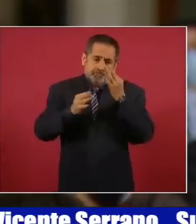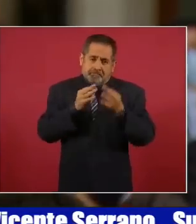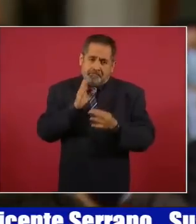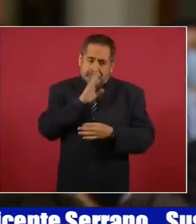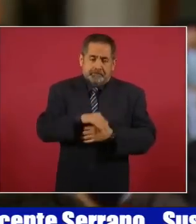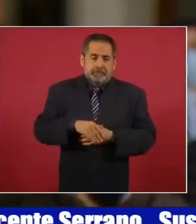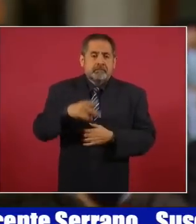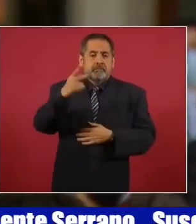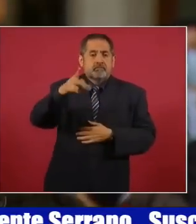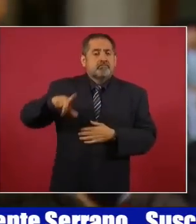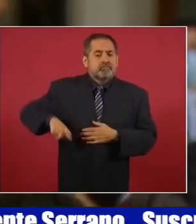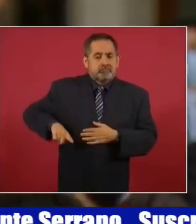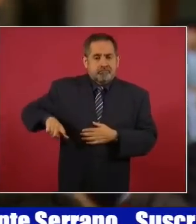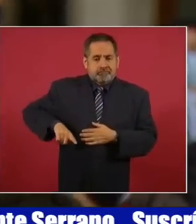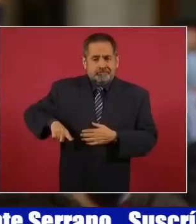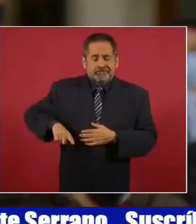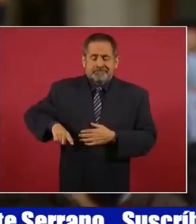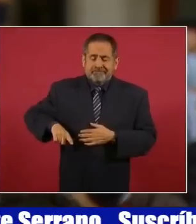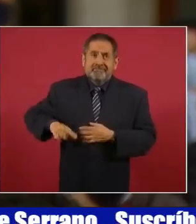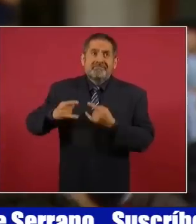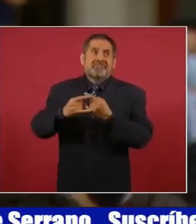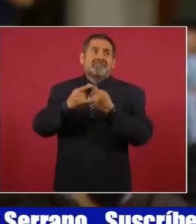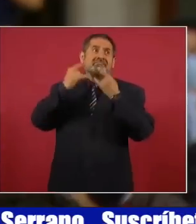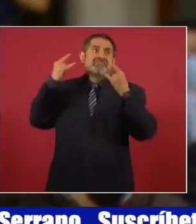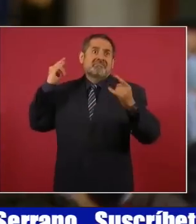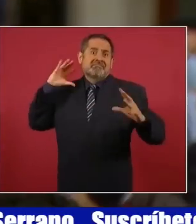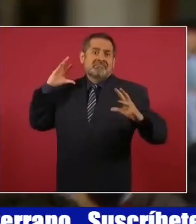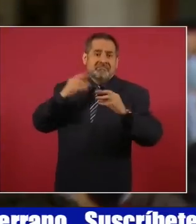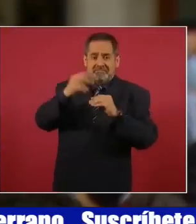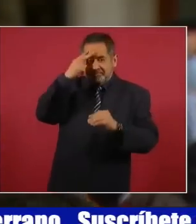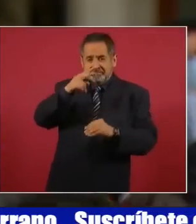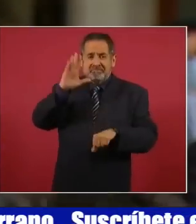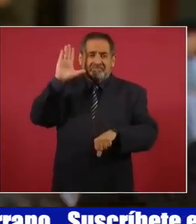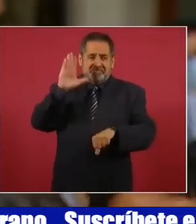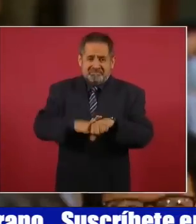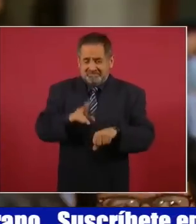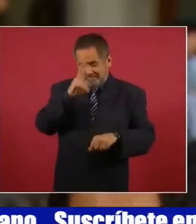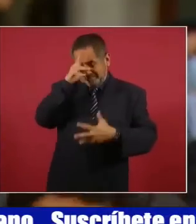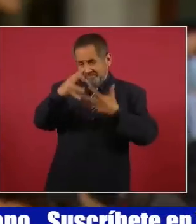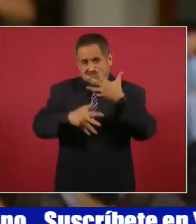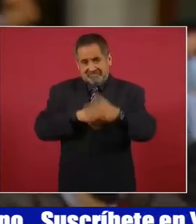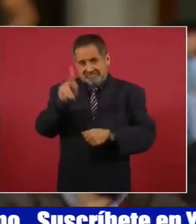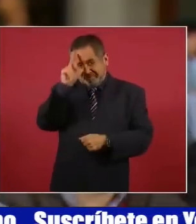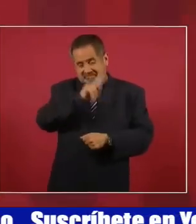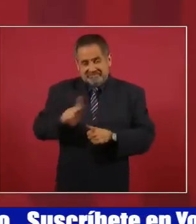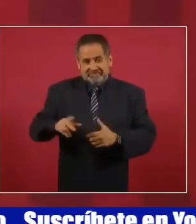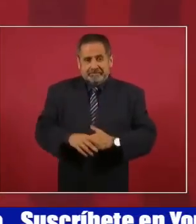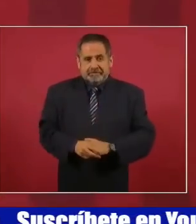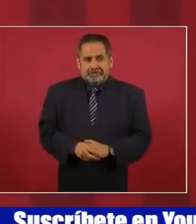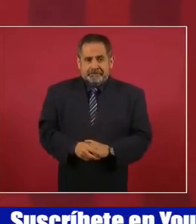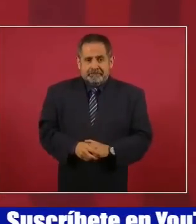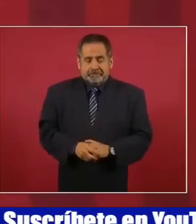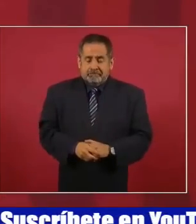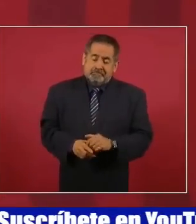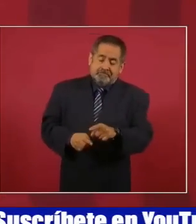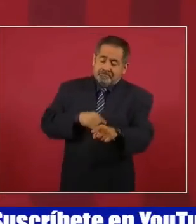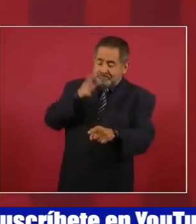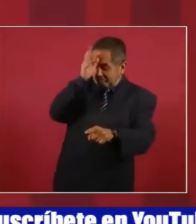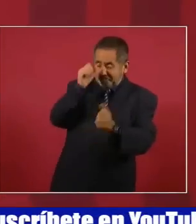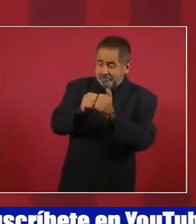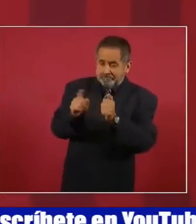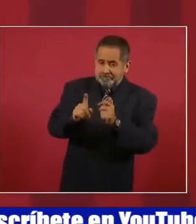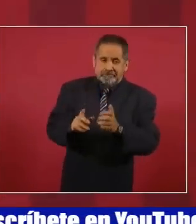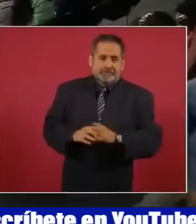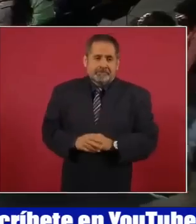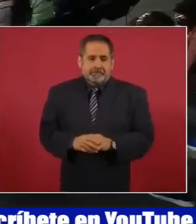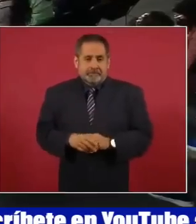el trasero a Jorge Ramos, un cohete en el fundillo, pues. Fue como si le pusieran un cohete en el fundillo. No, dijo, yo sí critiqué a Calderón